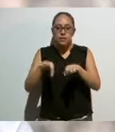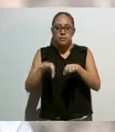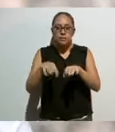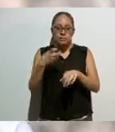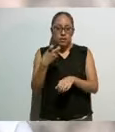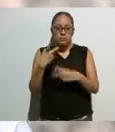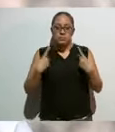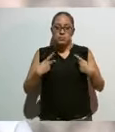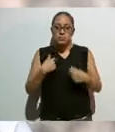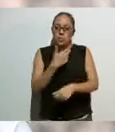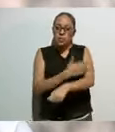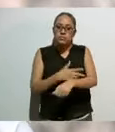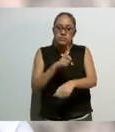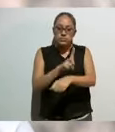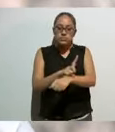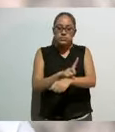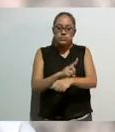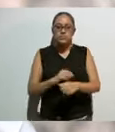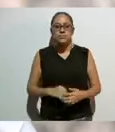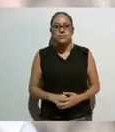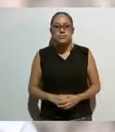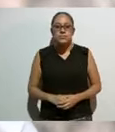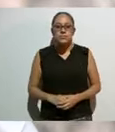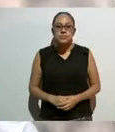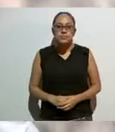honradamente, pues